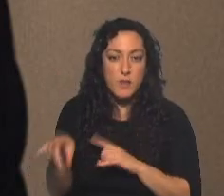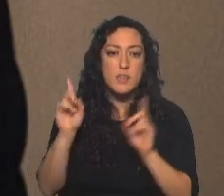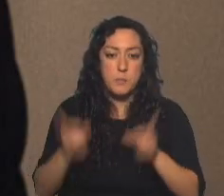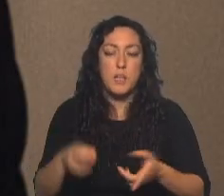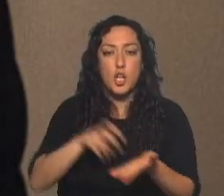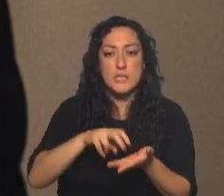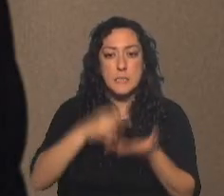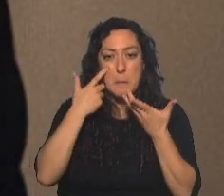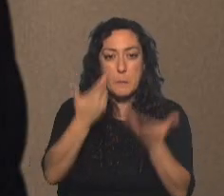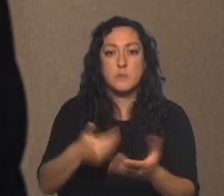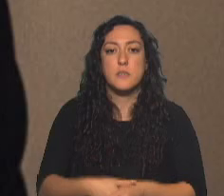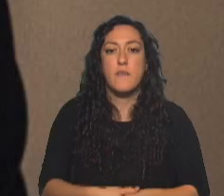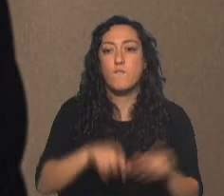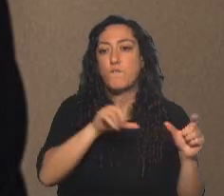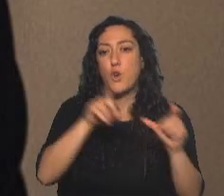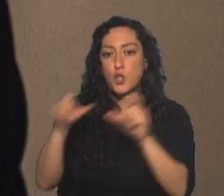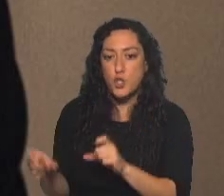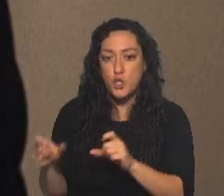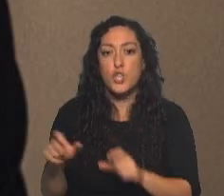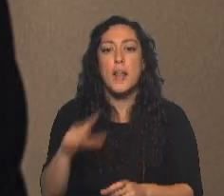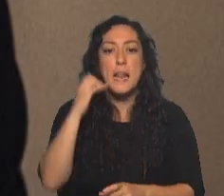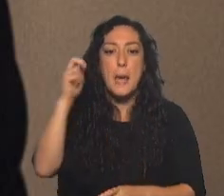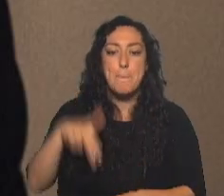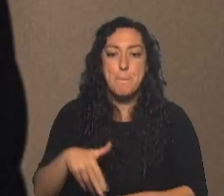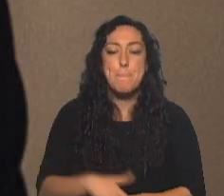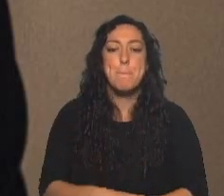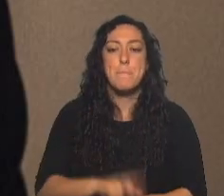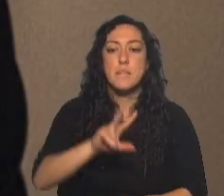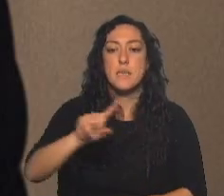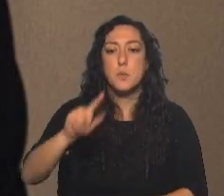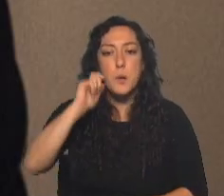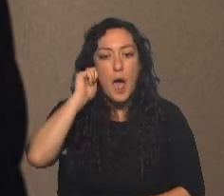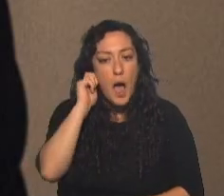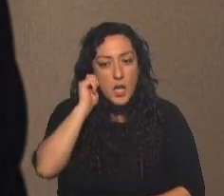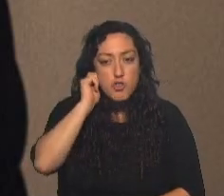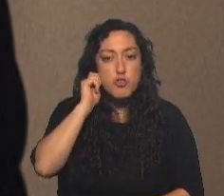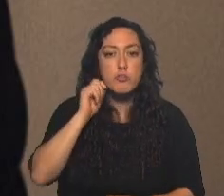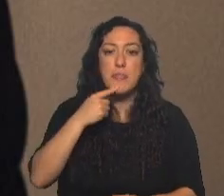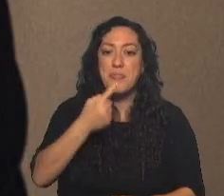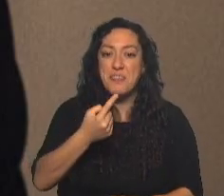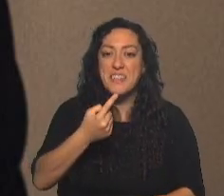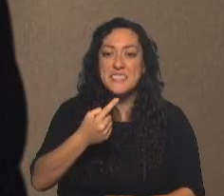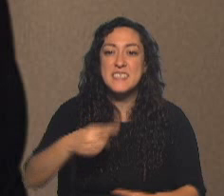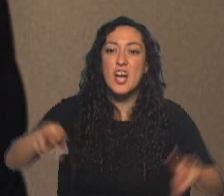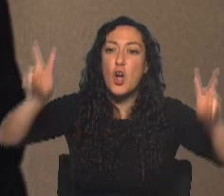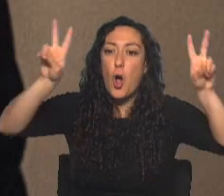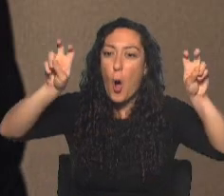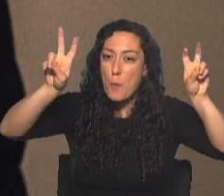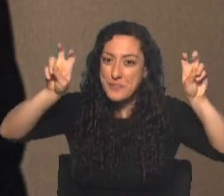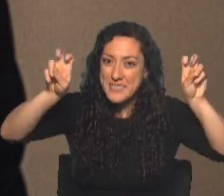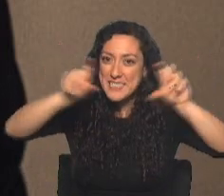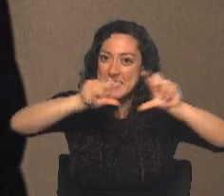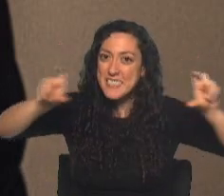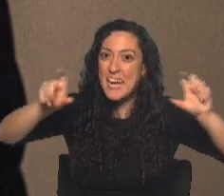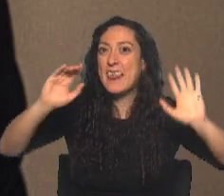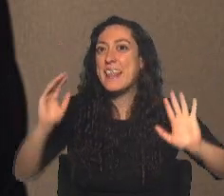noticia, bueno, obviamente poniendo la foto de Liam Payne, otra vez 31 viste, años, comillas, reflejando. Falling from balcony of hotel, como sí, diciendo,